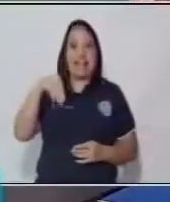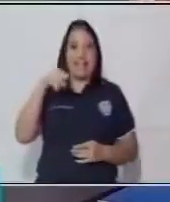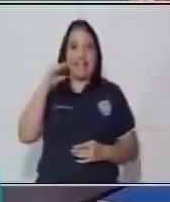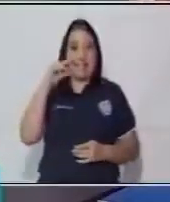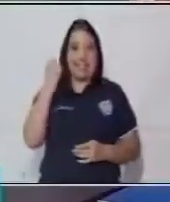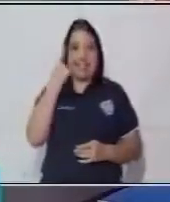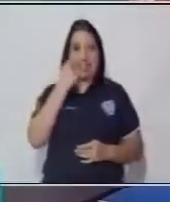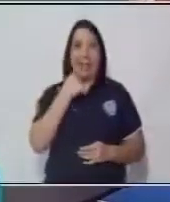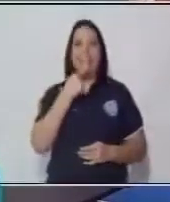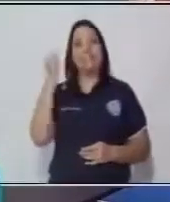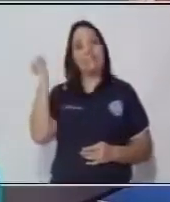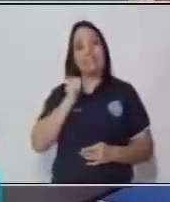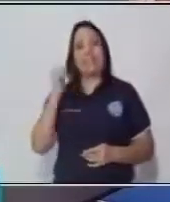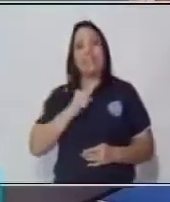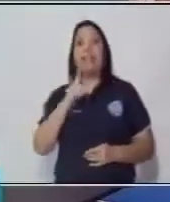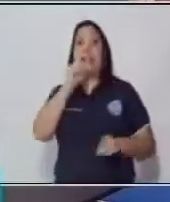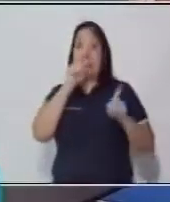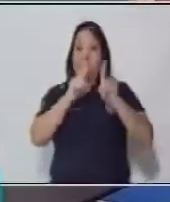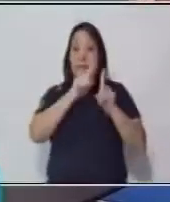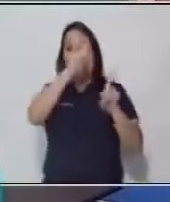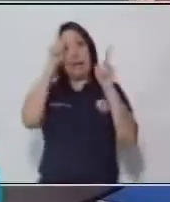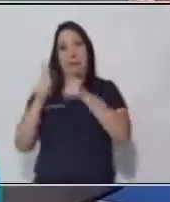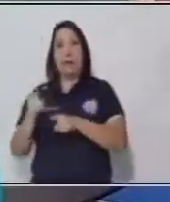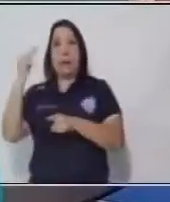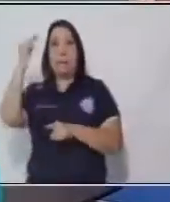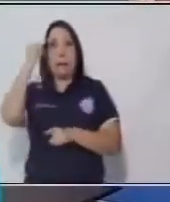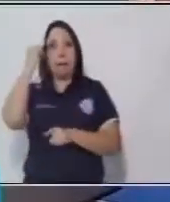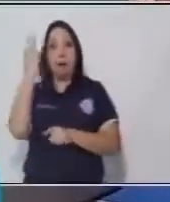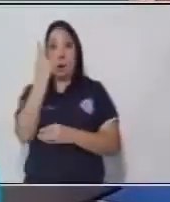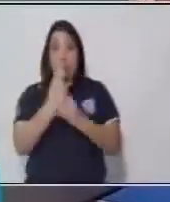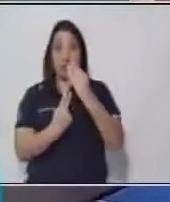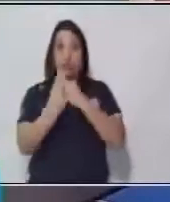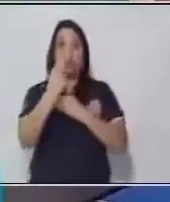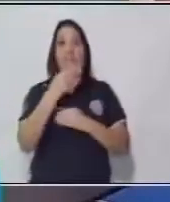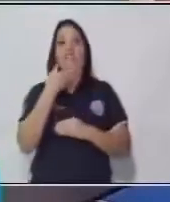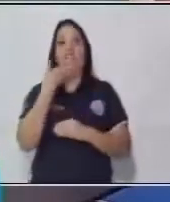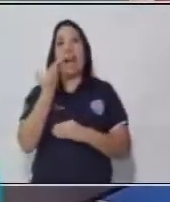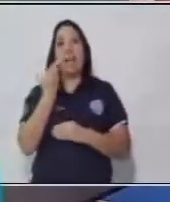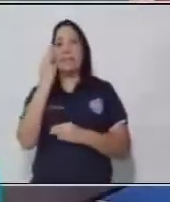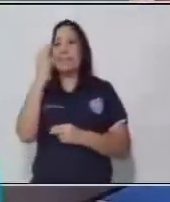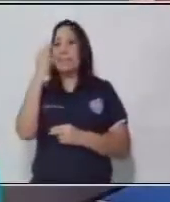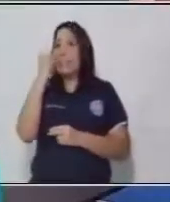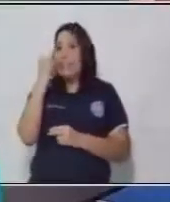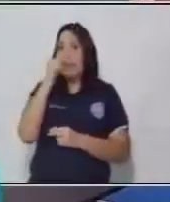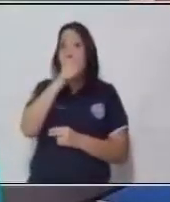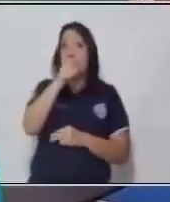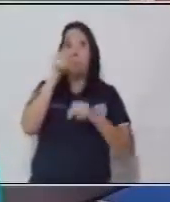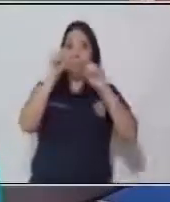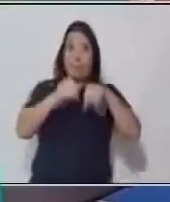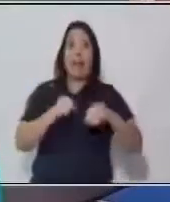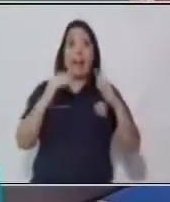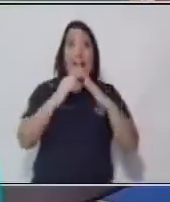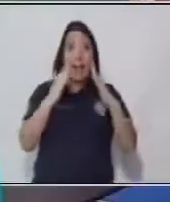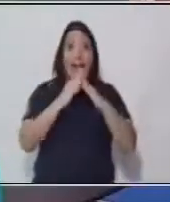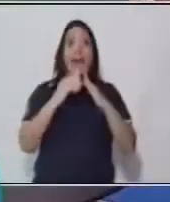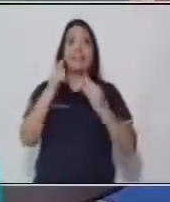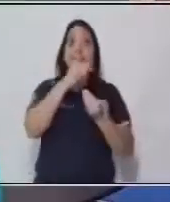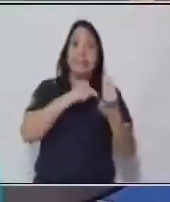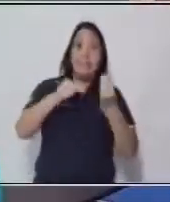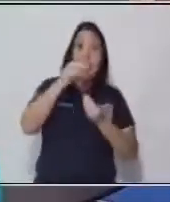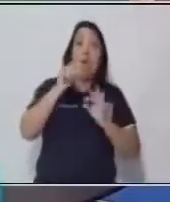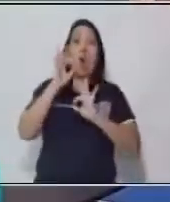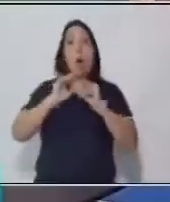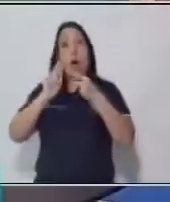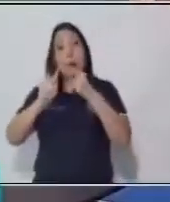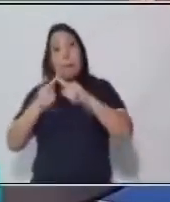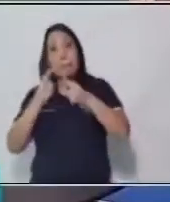de adivinanzas y memoramas, que son muy fáciles, muy divertidos, y usted aprendió algo nuevo